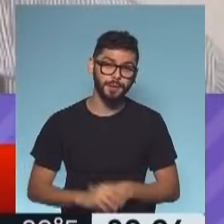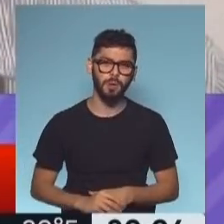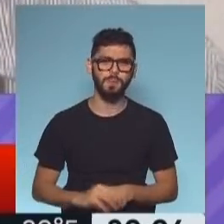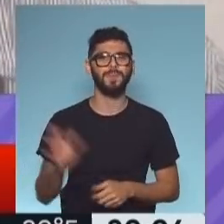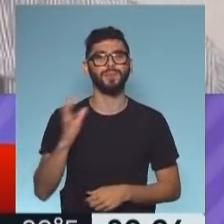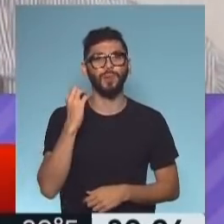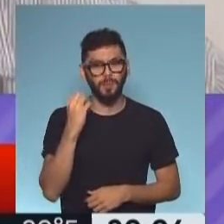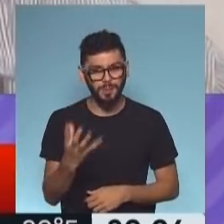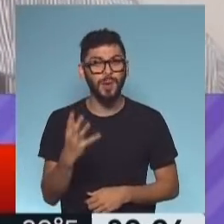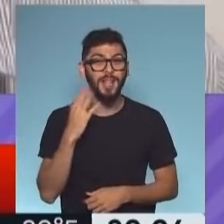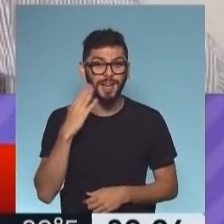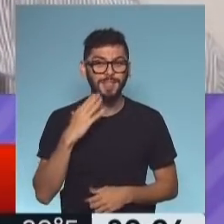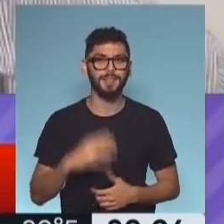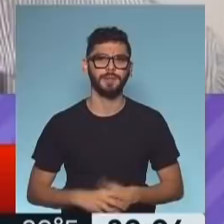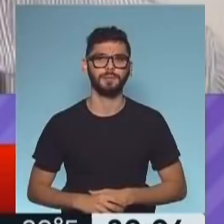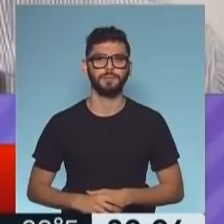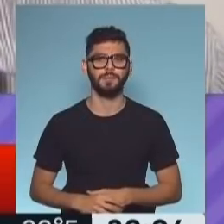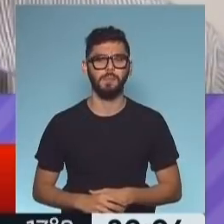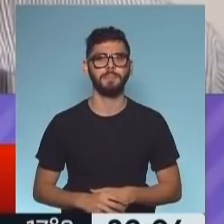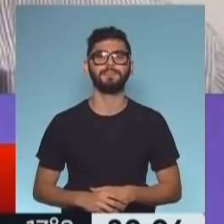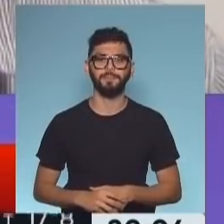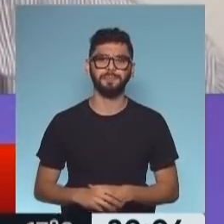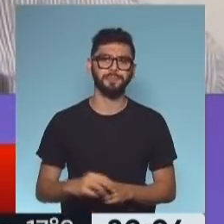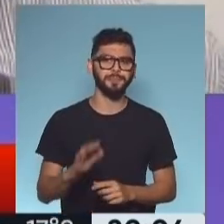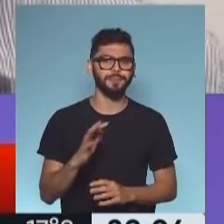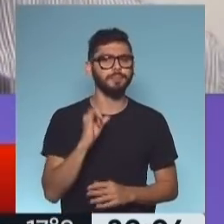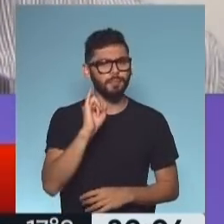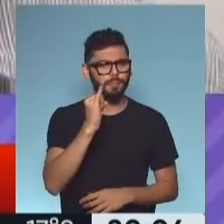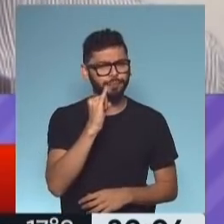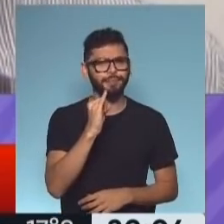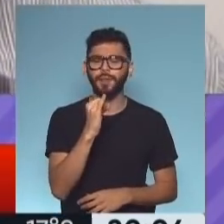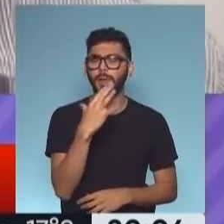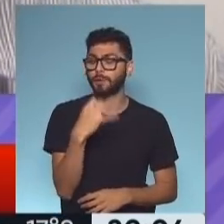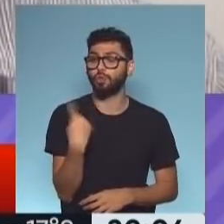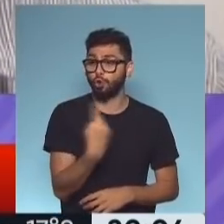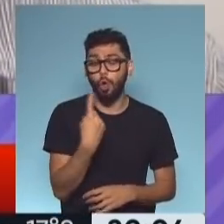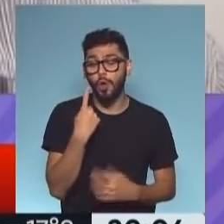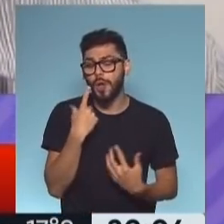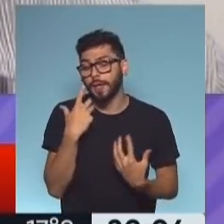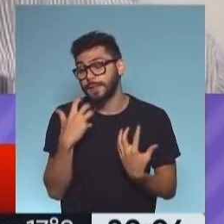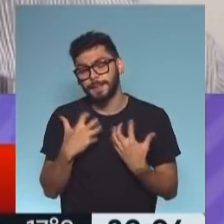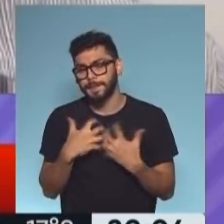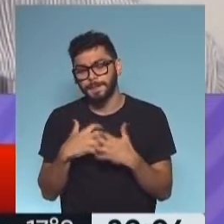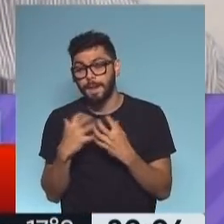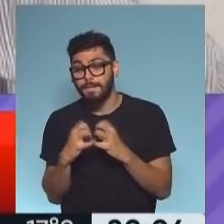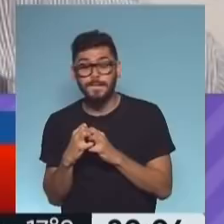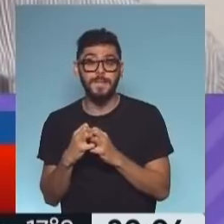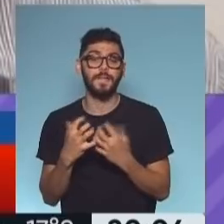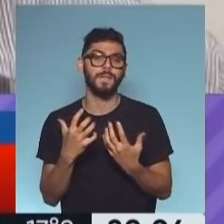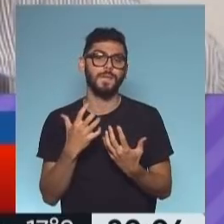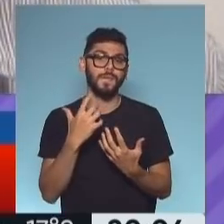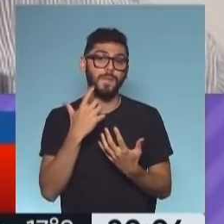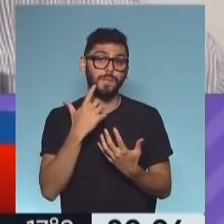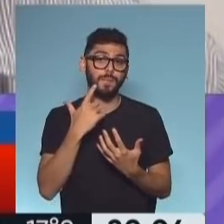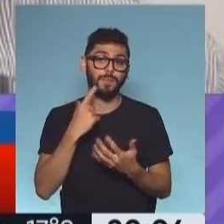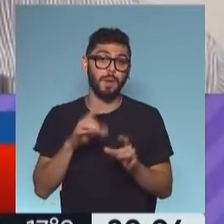Buenas, ¿qué tal? Buenas tardes. Sí, la verdad que lo que estamos haciendo todos es evaluando continuamente el impacto